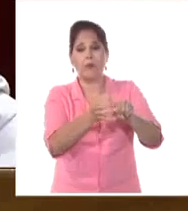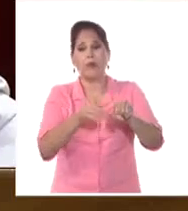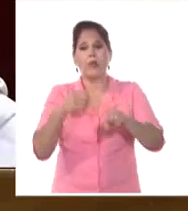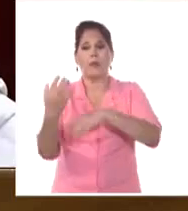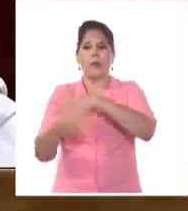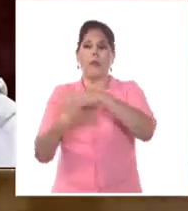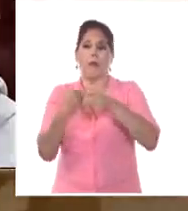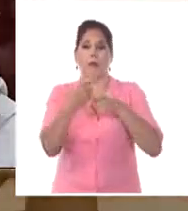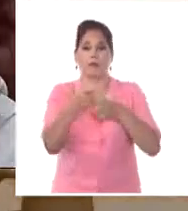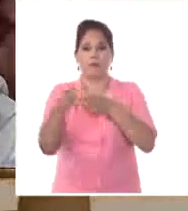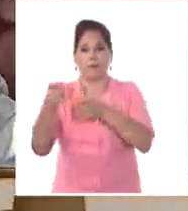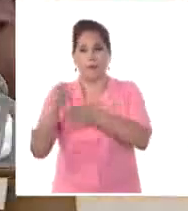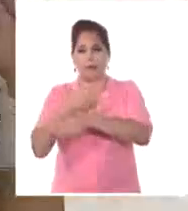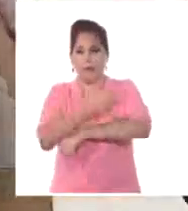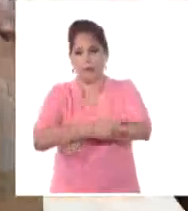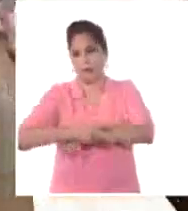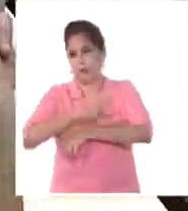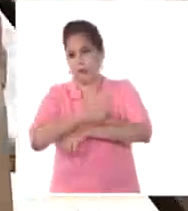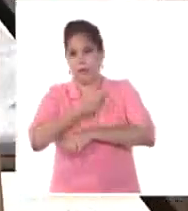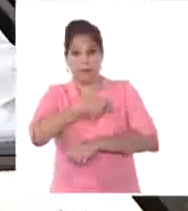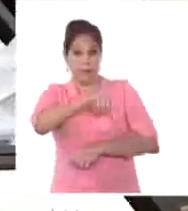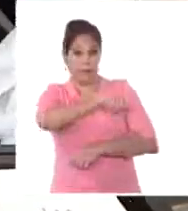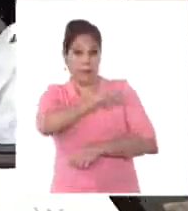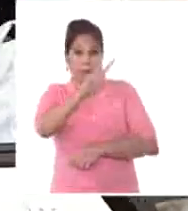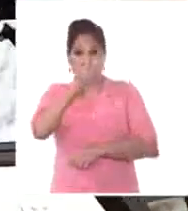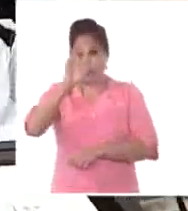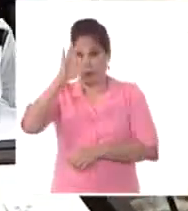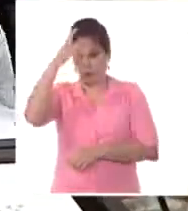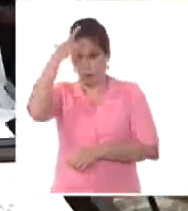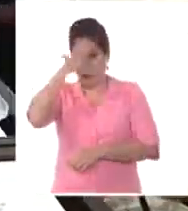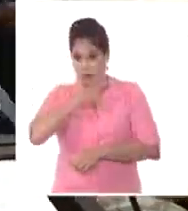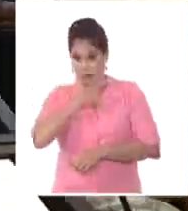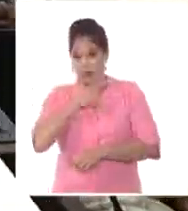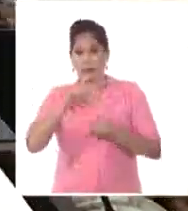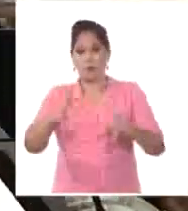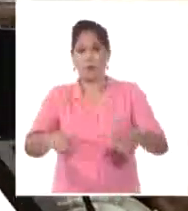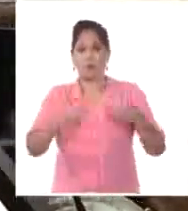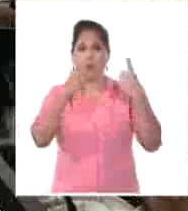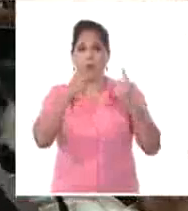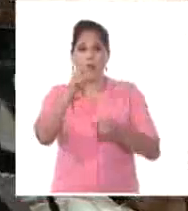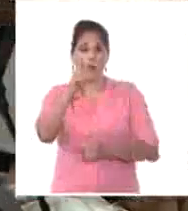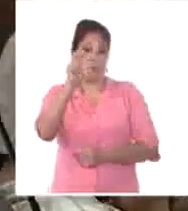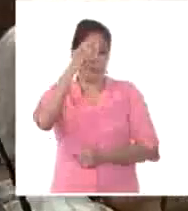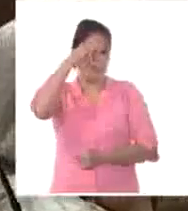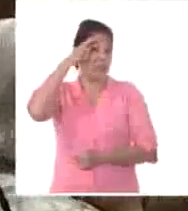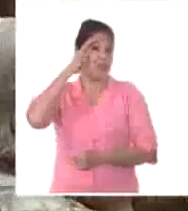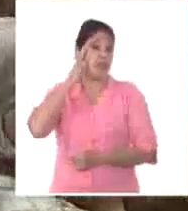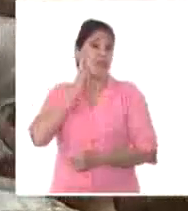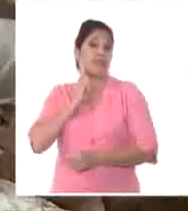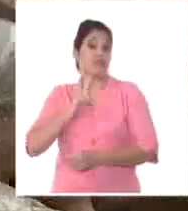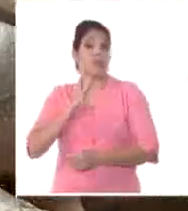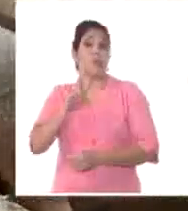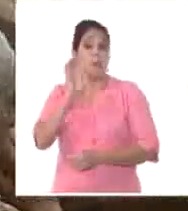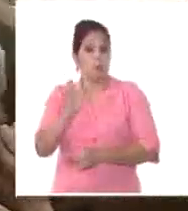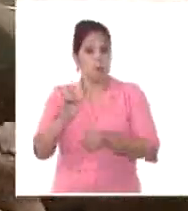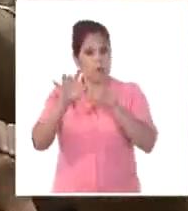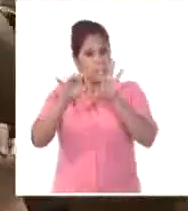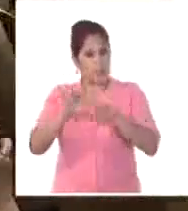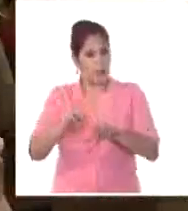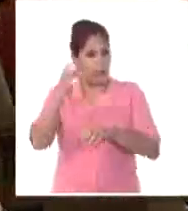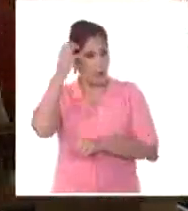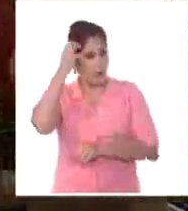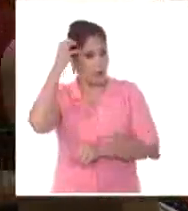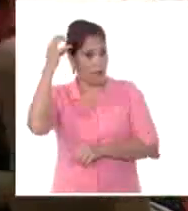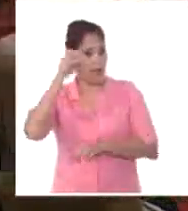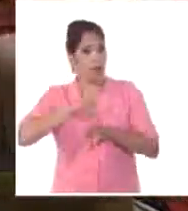conflictos bélicos. El pasado 28 de abril se cumplieron 2 siglos de que el entonces secretario de Estado y